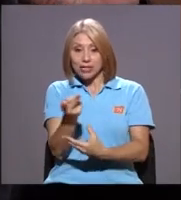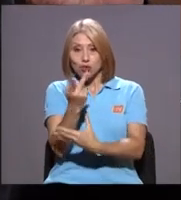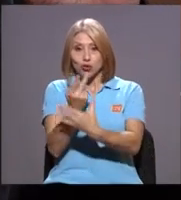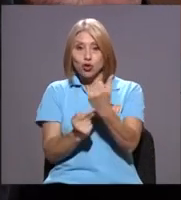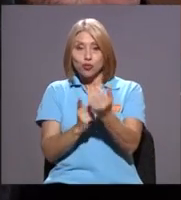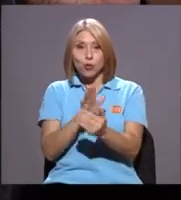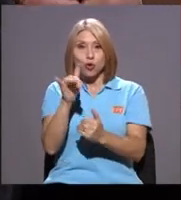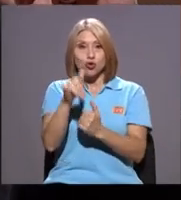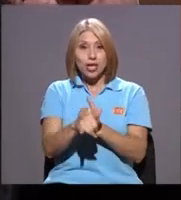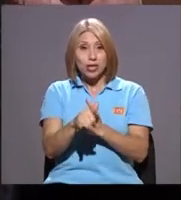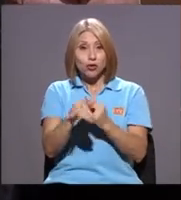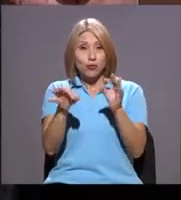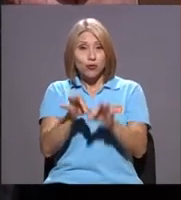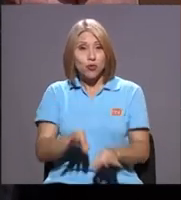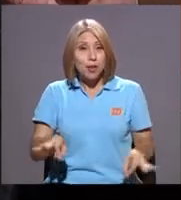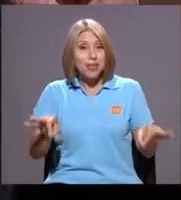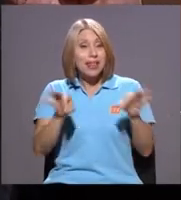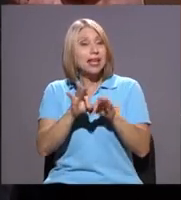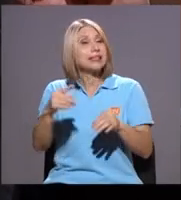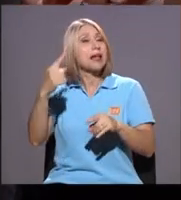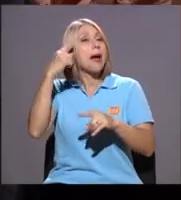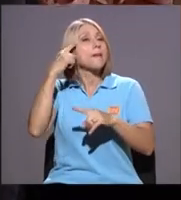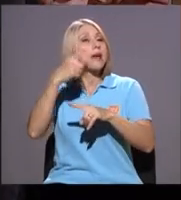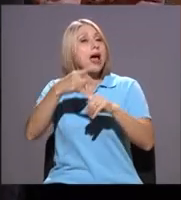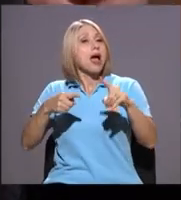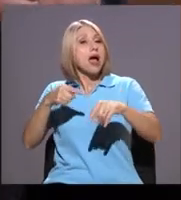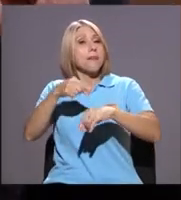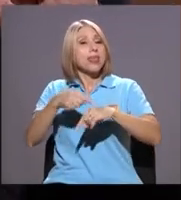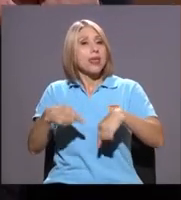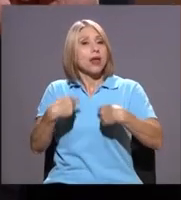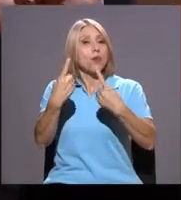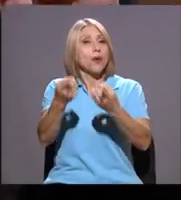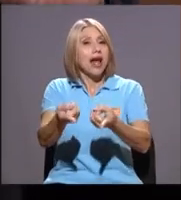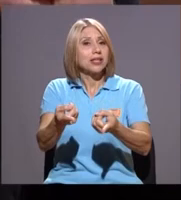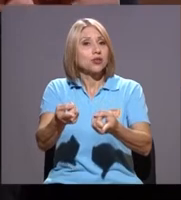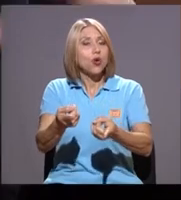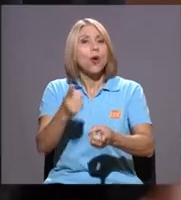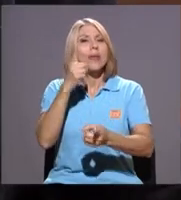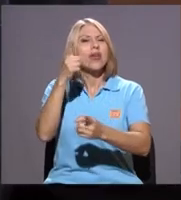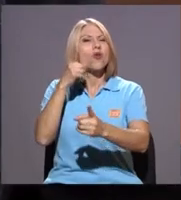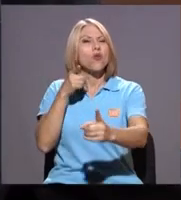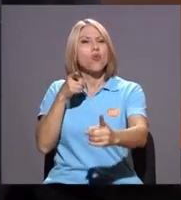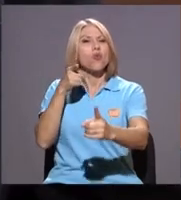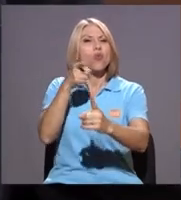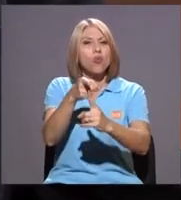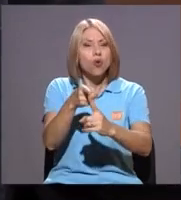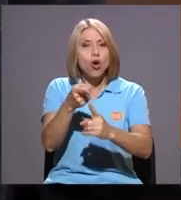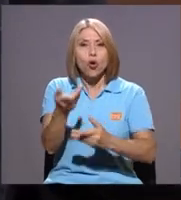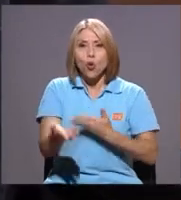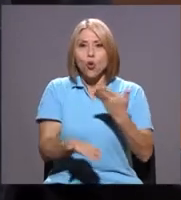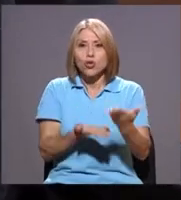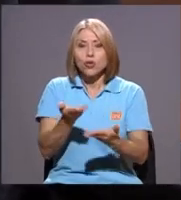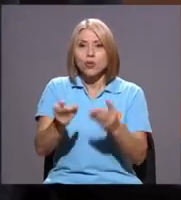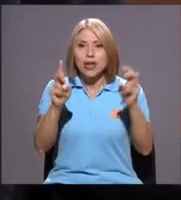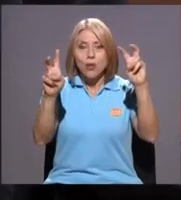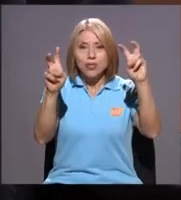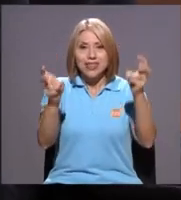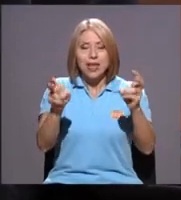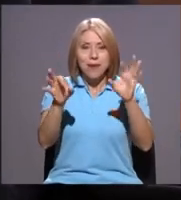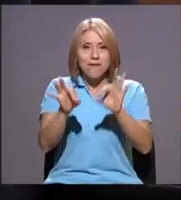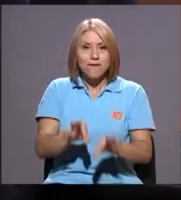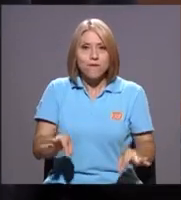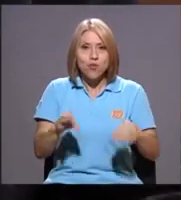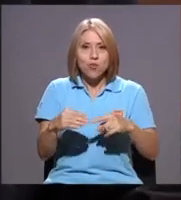en un horizonte de mediano plazo, es contribuir a un tema fundamental que es un objetivo de